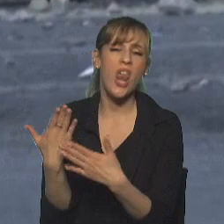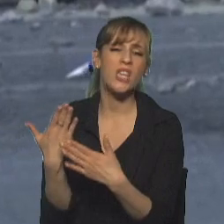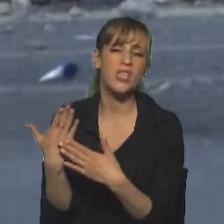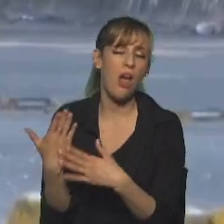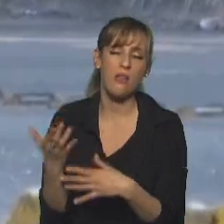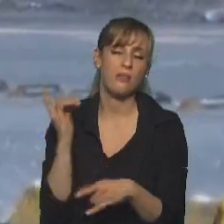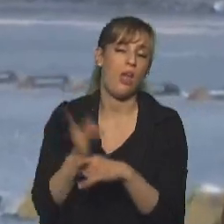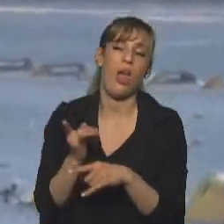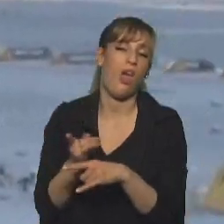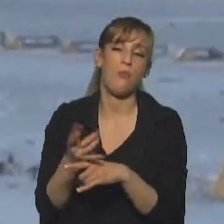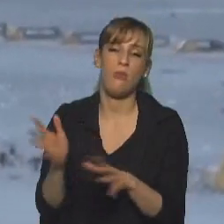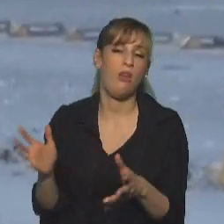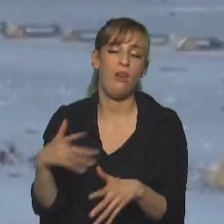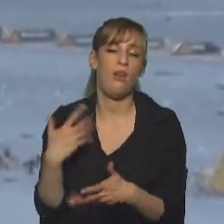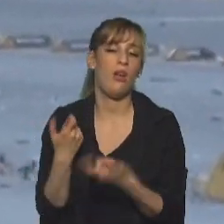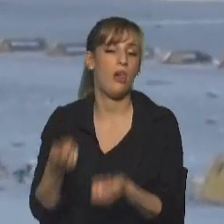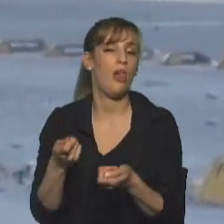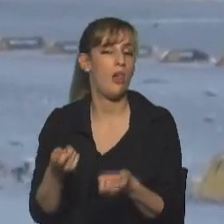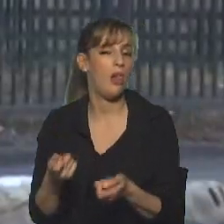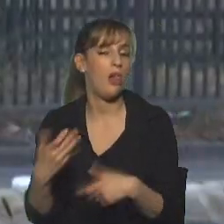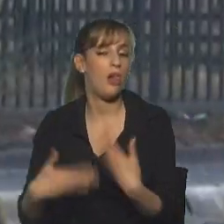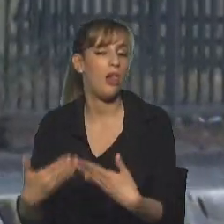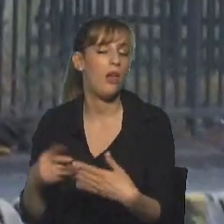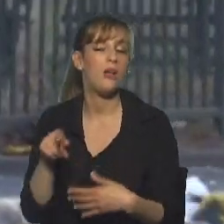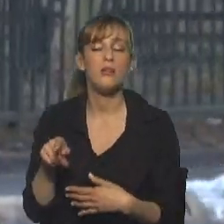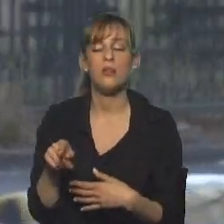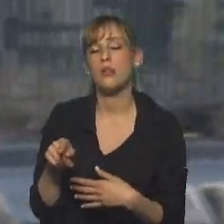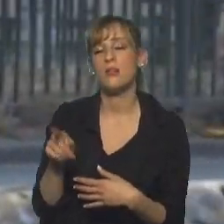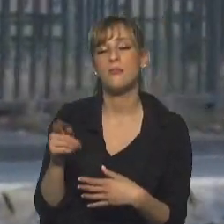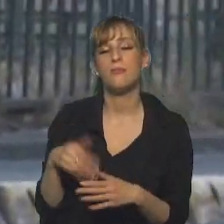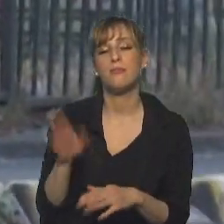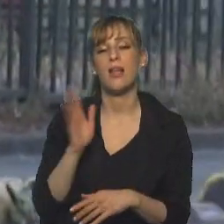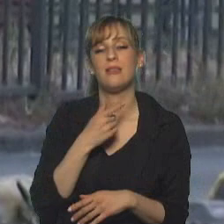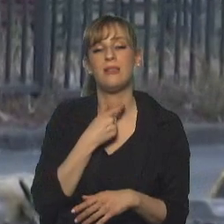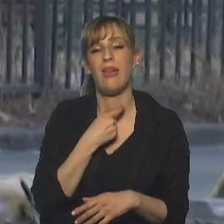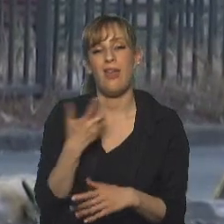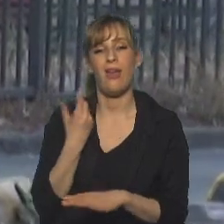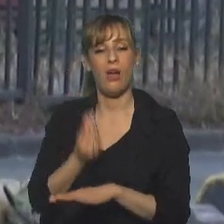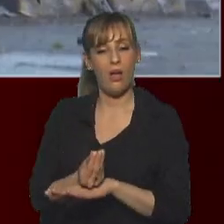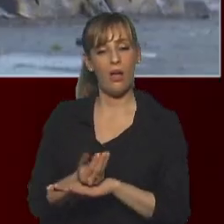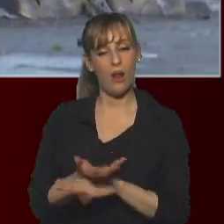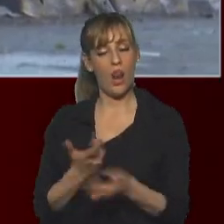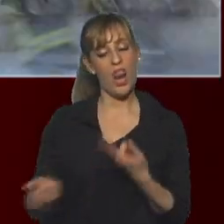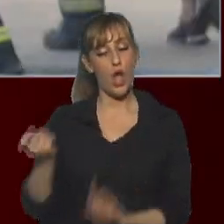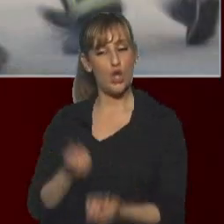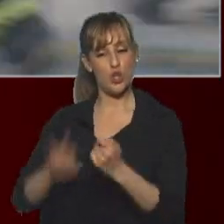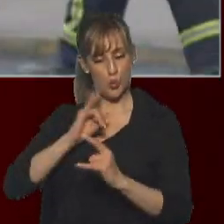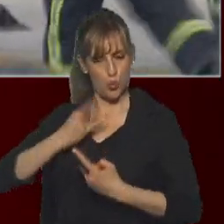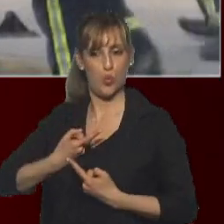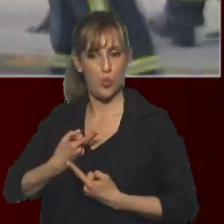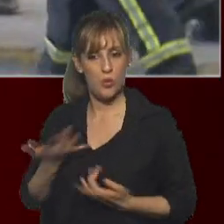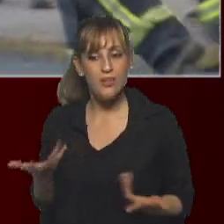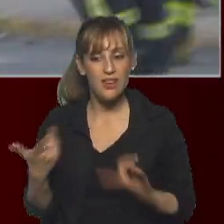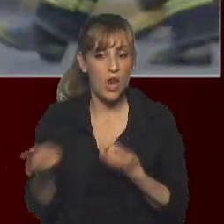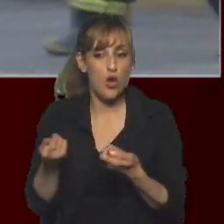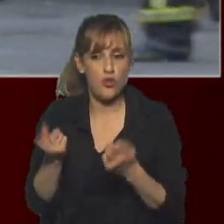y genera, ¿no?, una posición para fortalecer su posición negociadora. El negocio sigue vigente, ¿no? Cambian